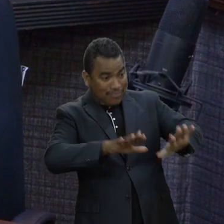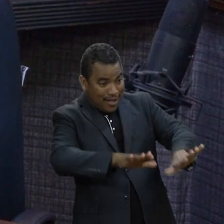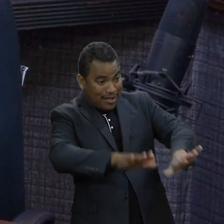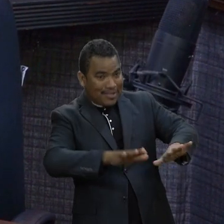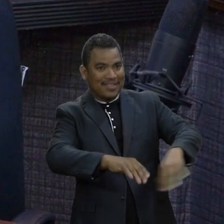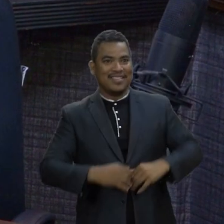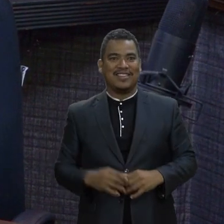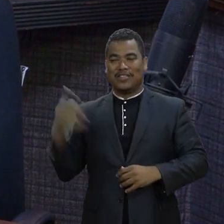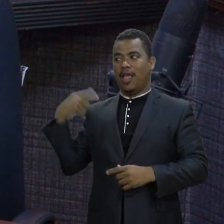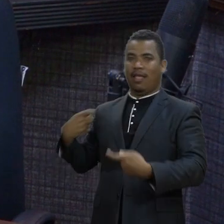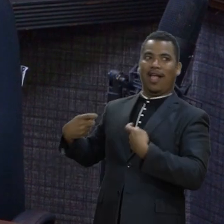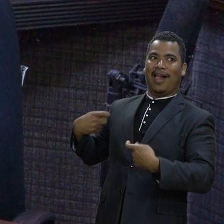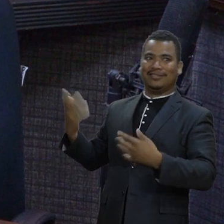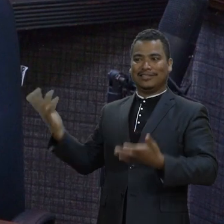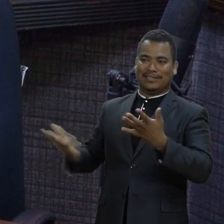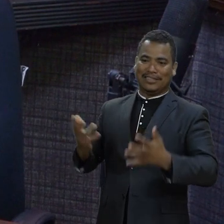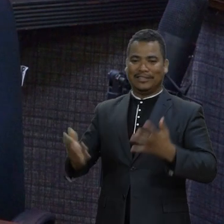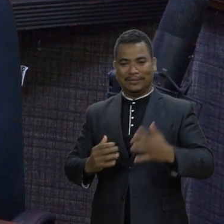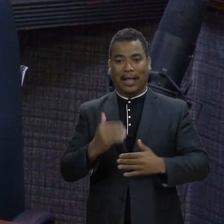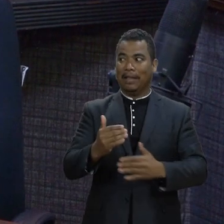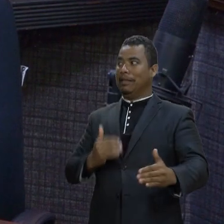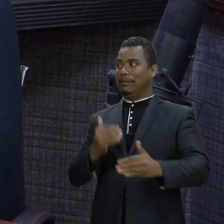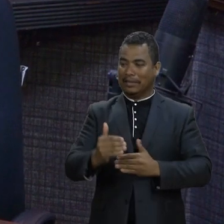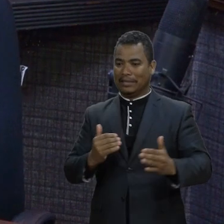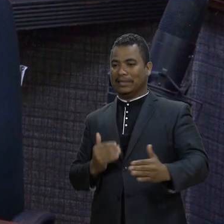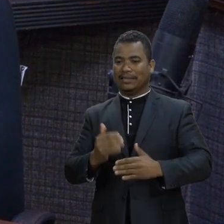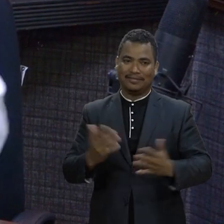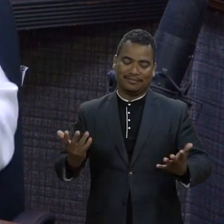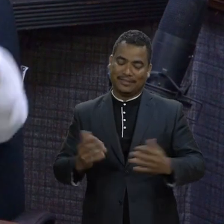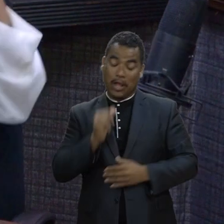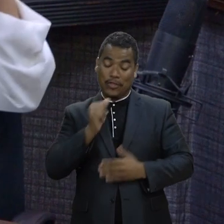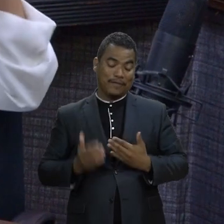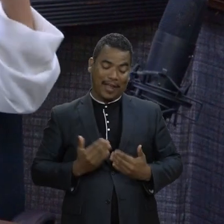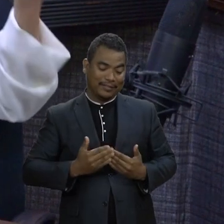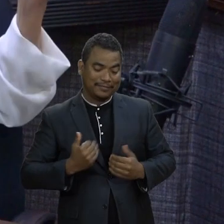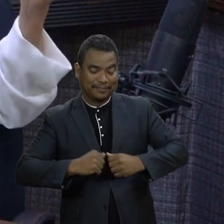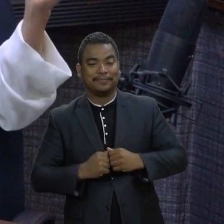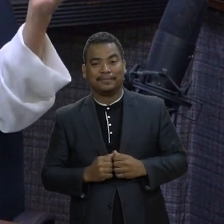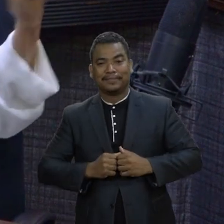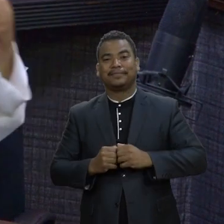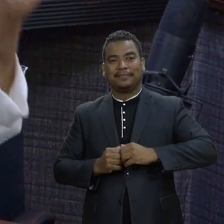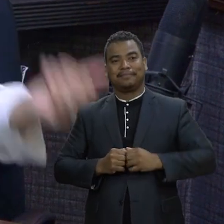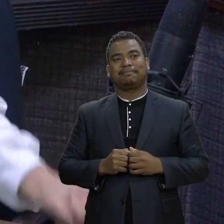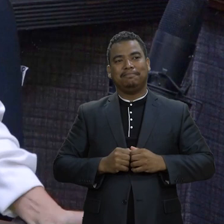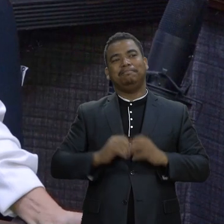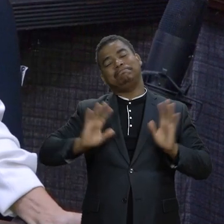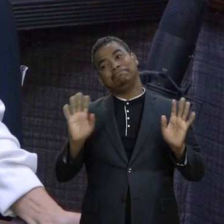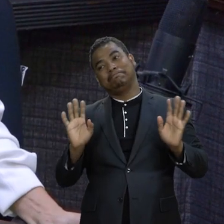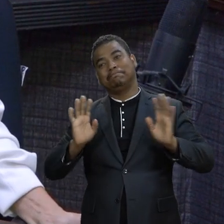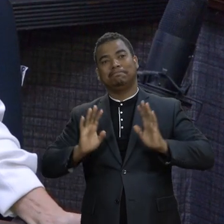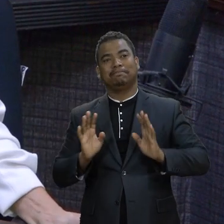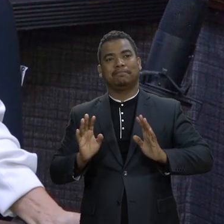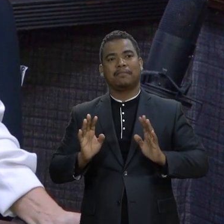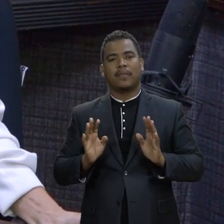canal, ese mecanismo, esa plataforma para supuestamente denunciar, pero lo que están haciendo es